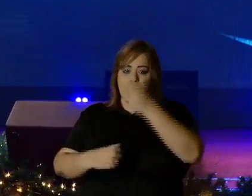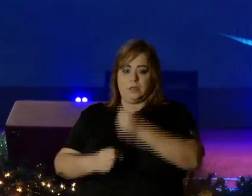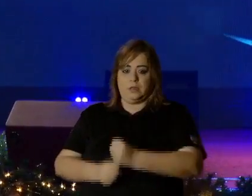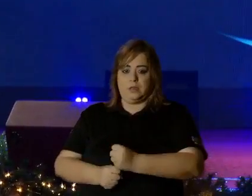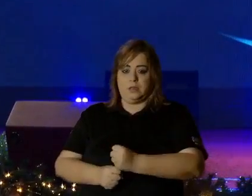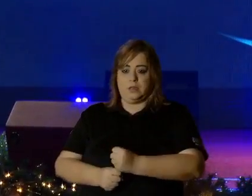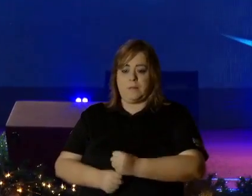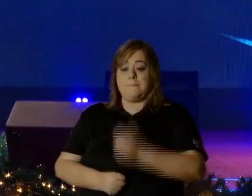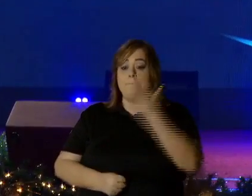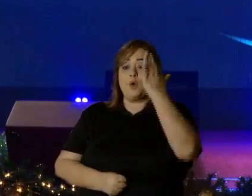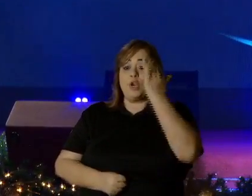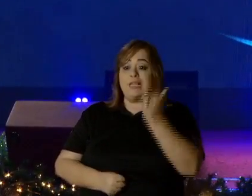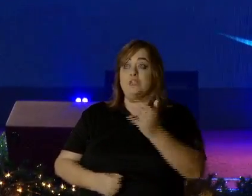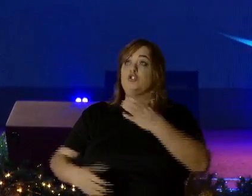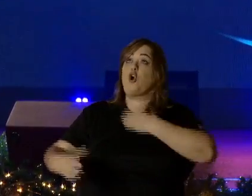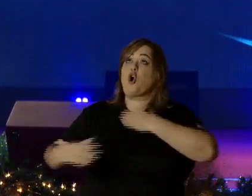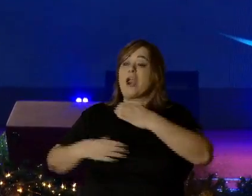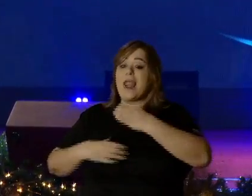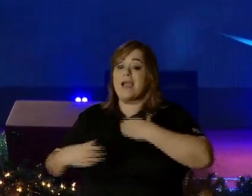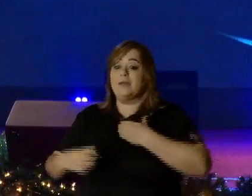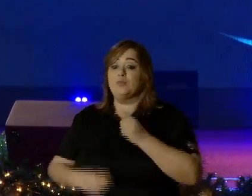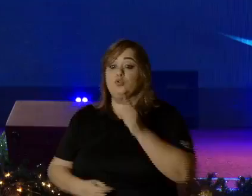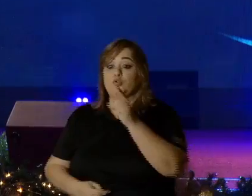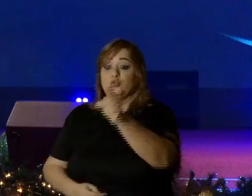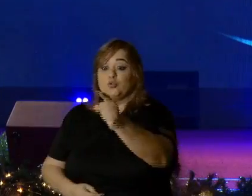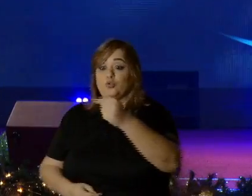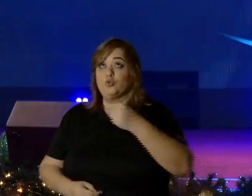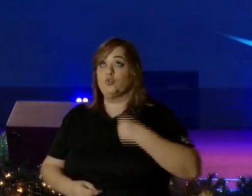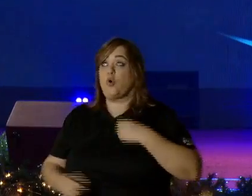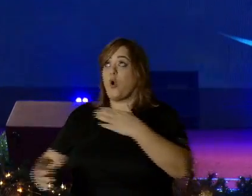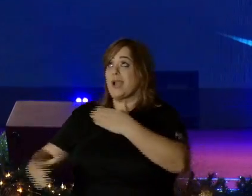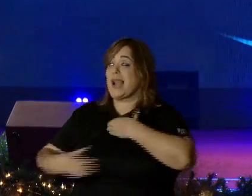quien clamar y tú también.